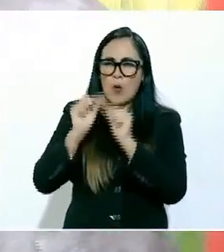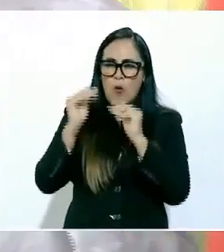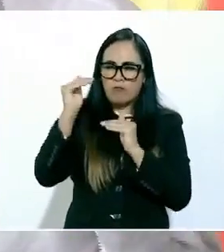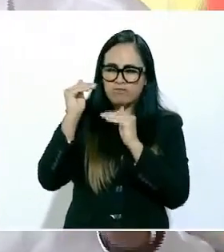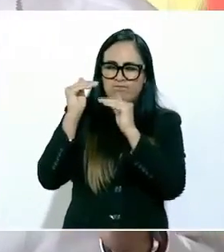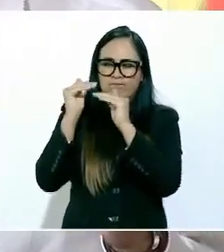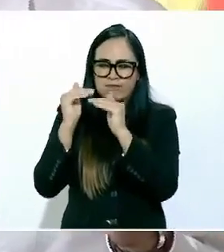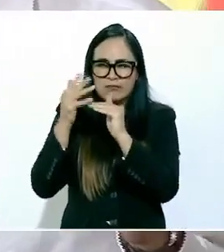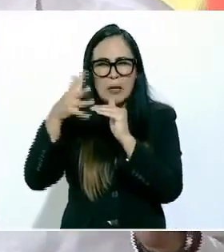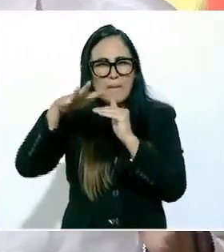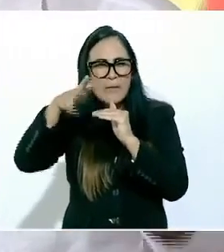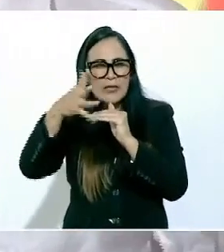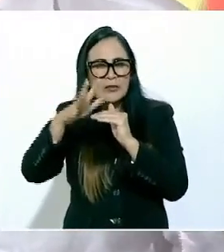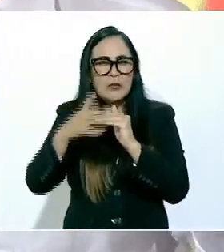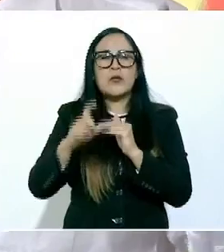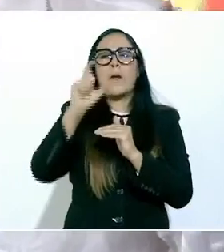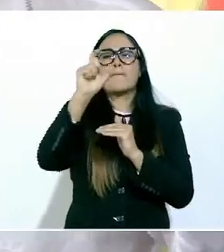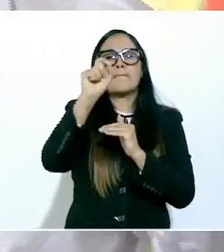con alrededor de